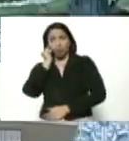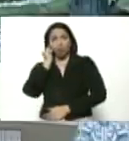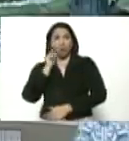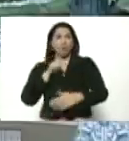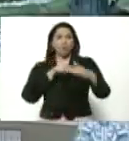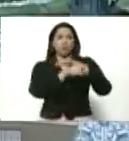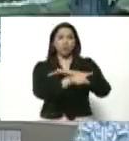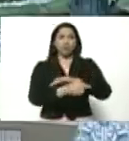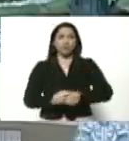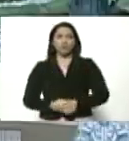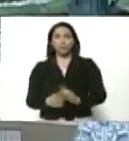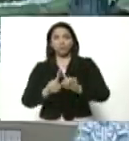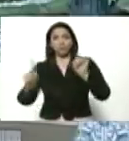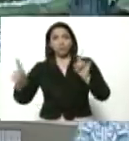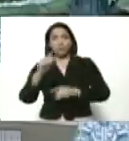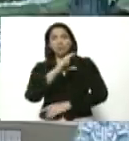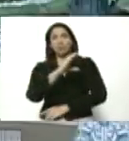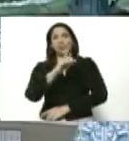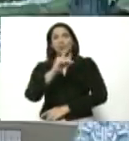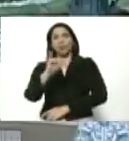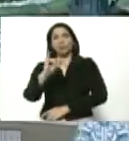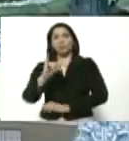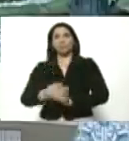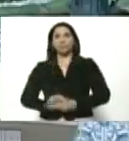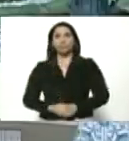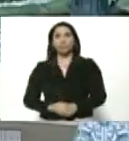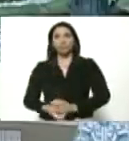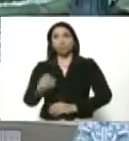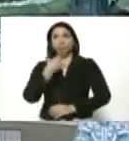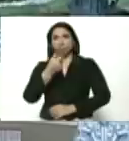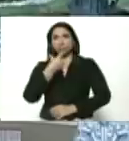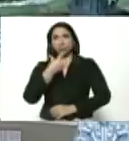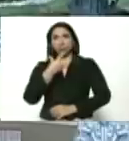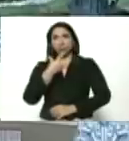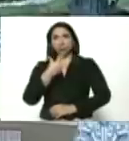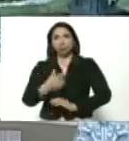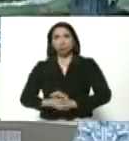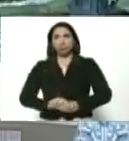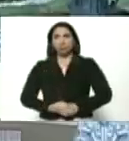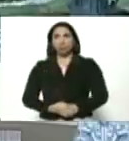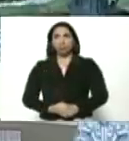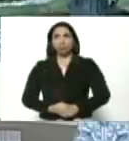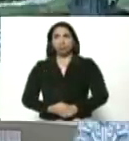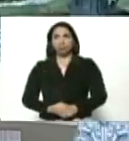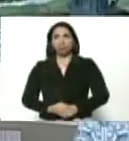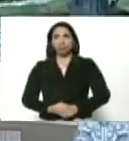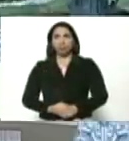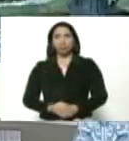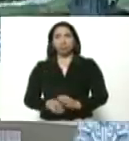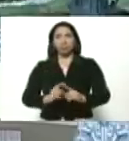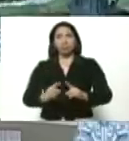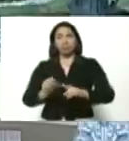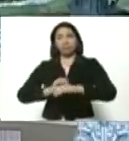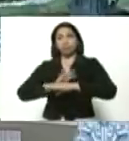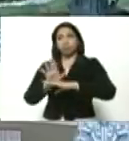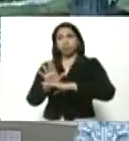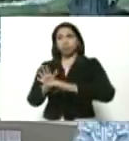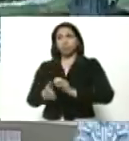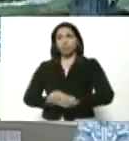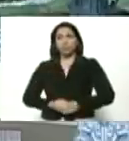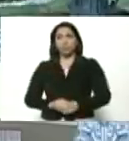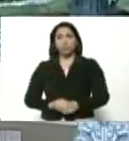encuentra aislada en un cdi y recibiendo el tratamiento para el cob y 19